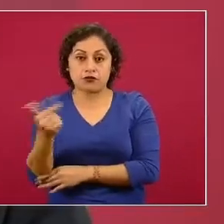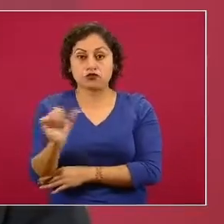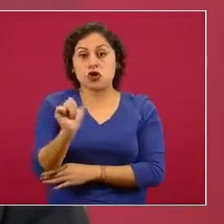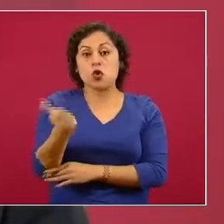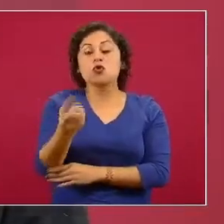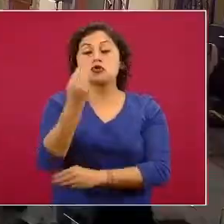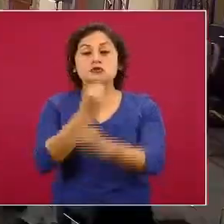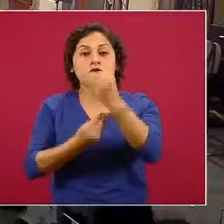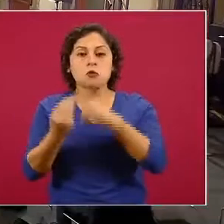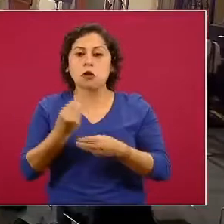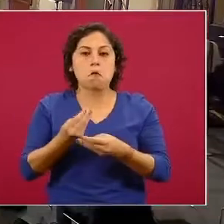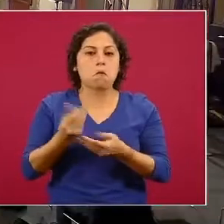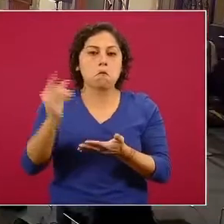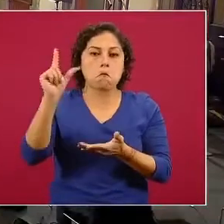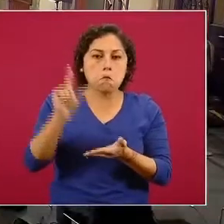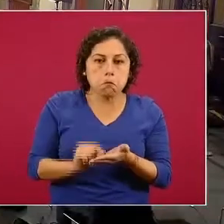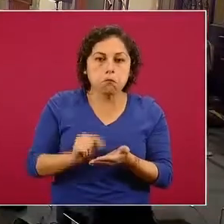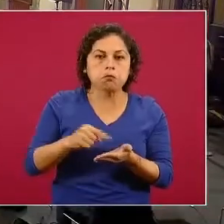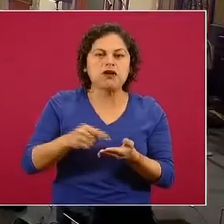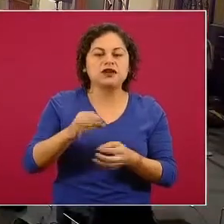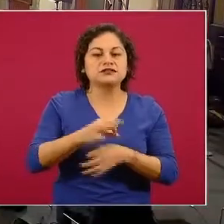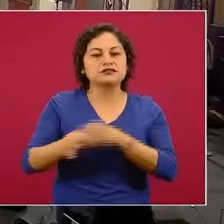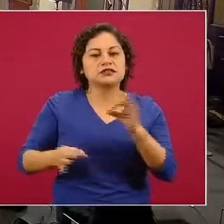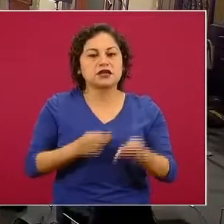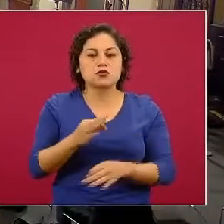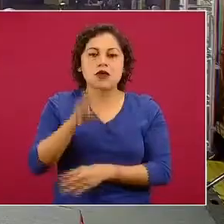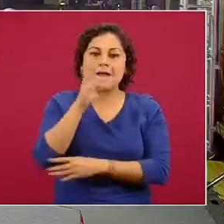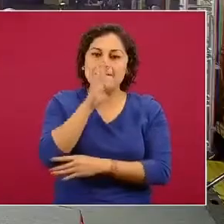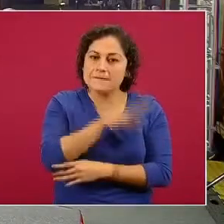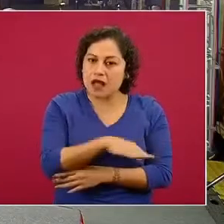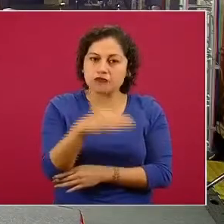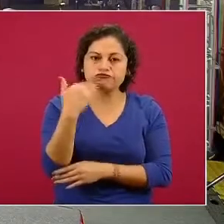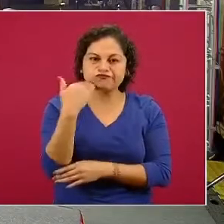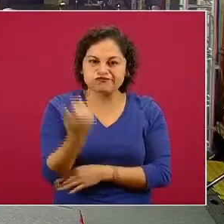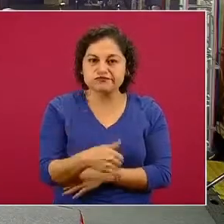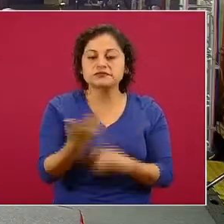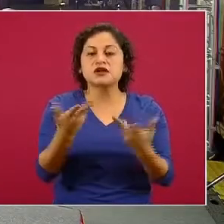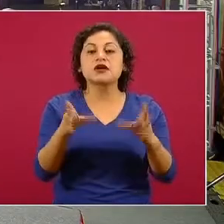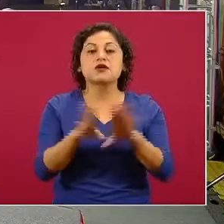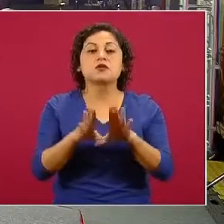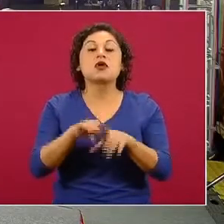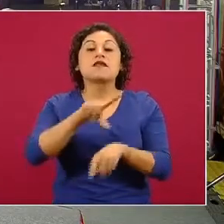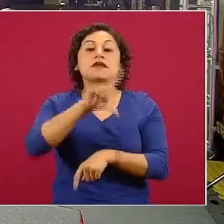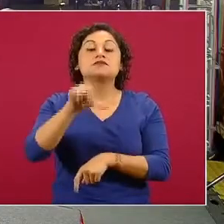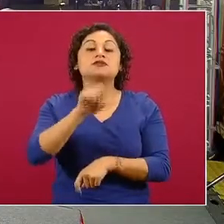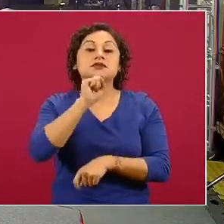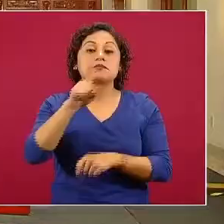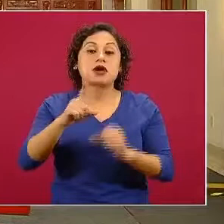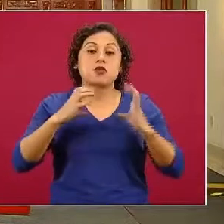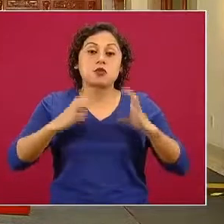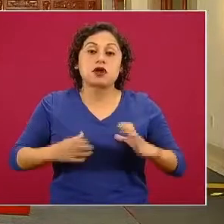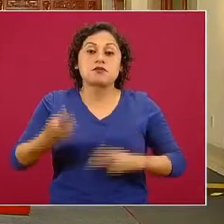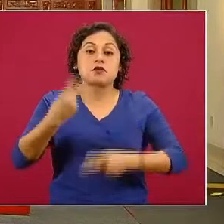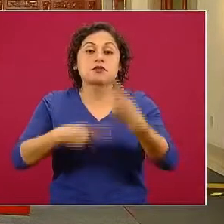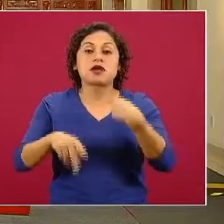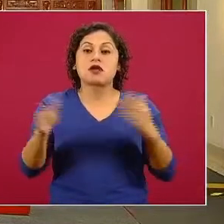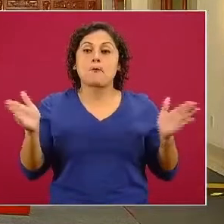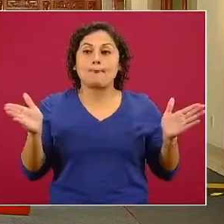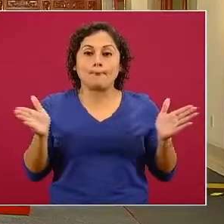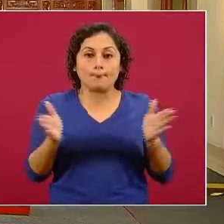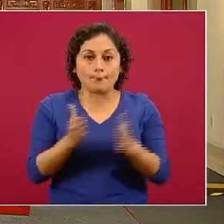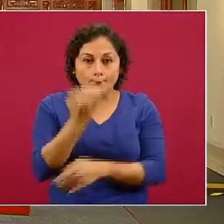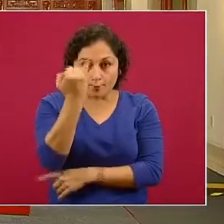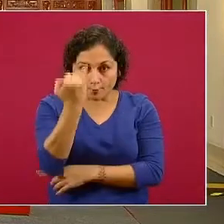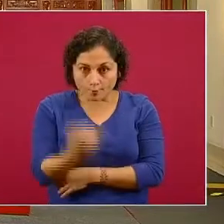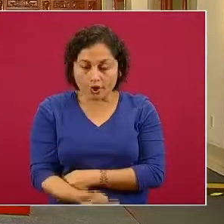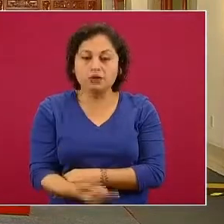consumo continuado y crónico, podemos caer en un estado de desnutrición, sumado a los otros, no quiere decir que solamente una.